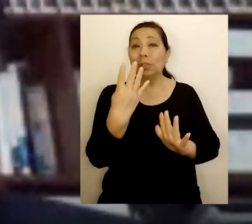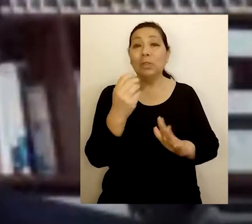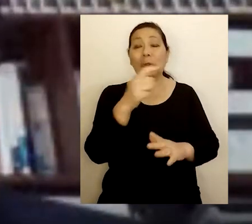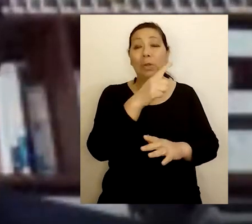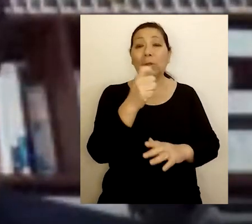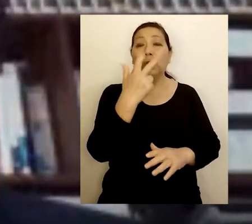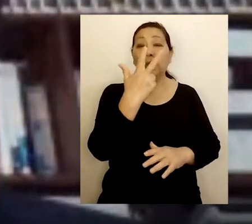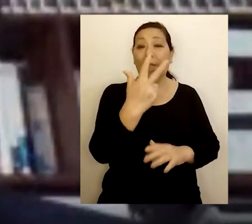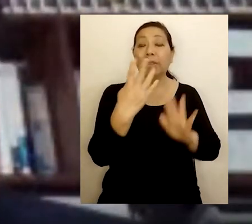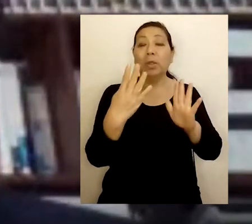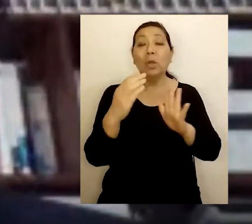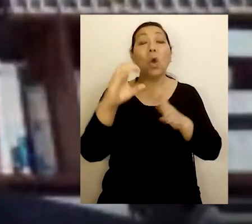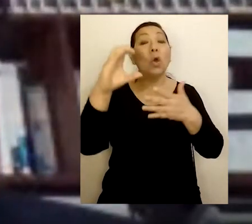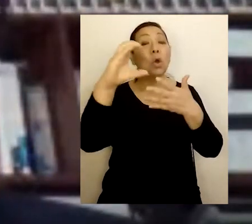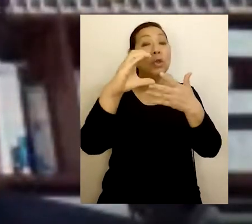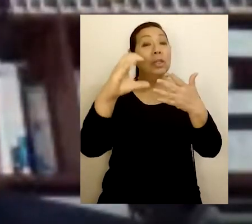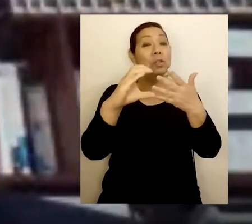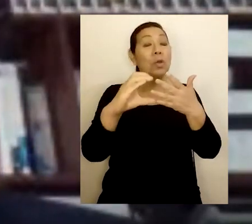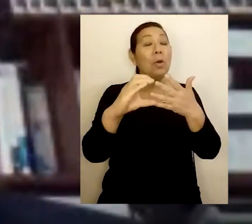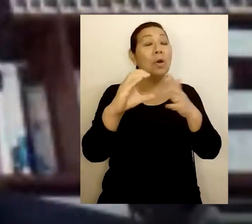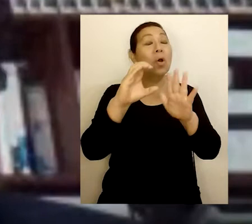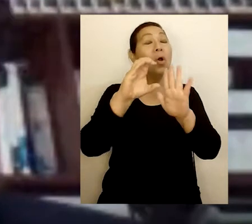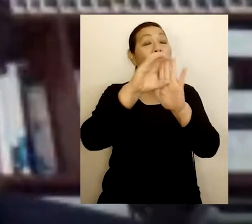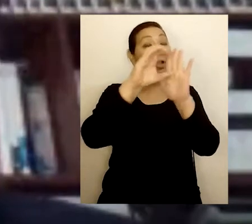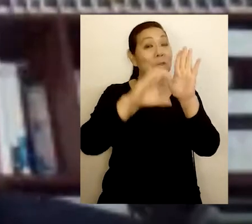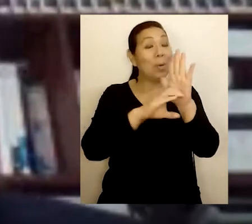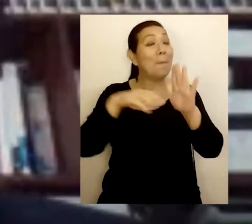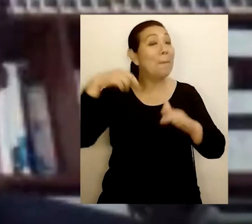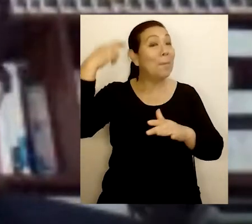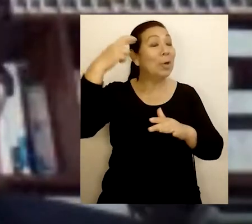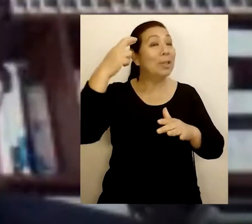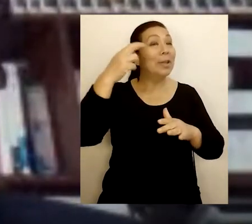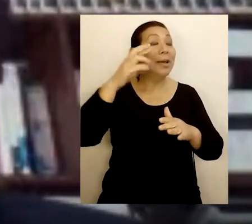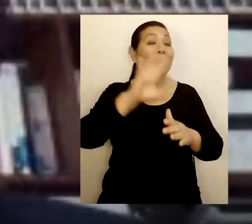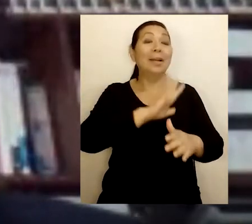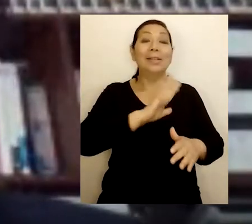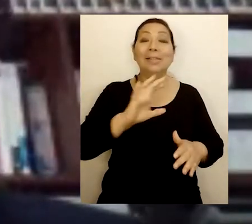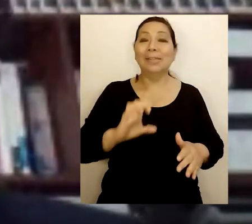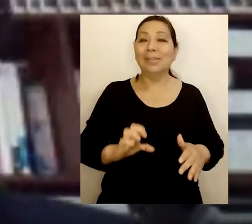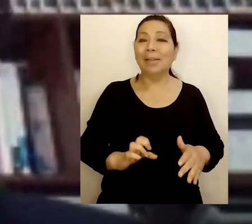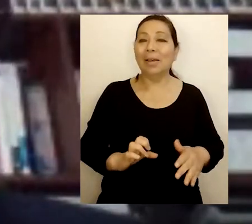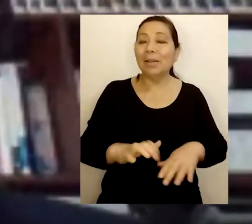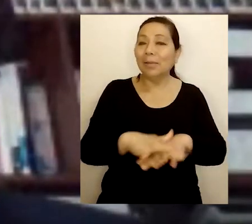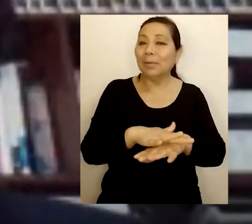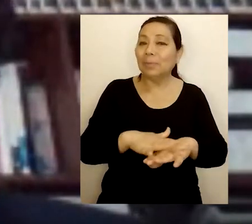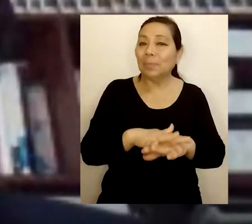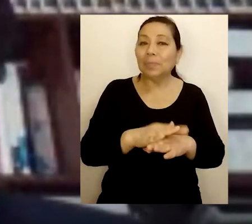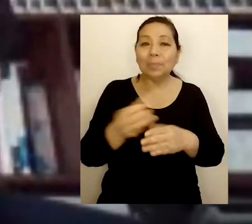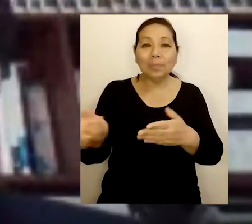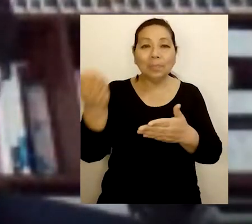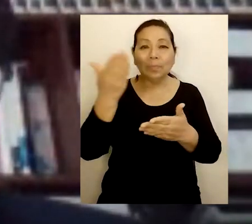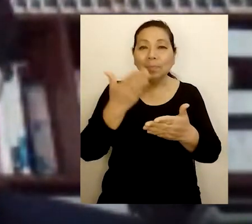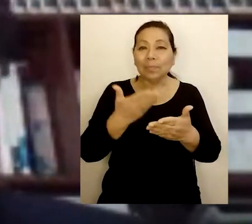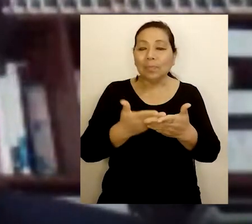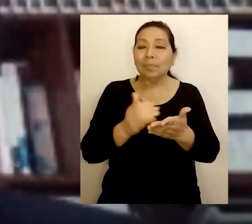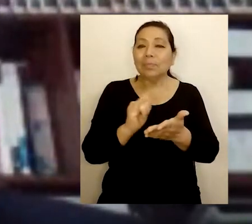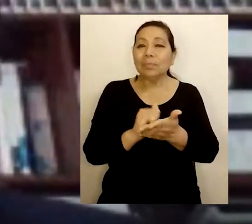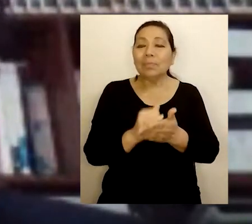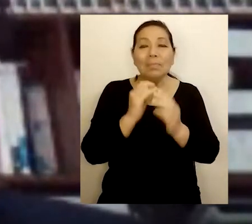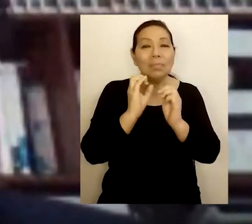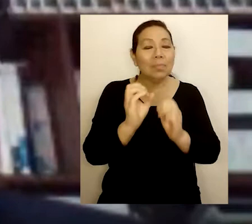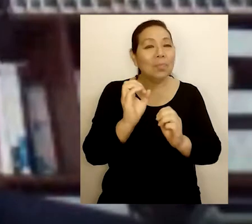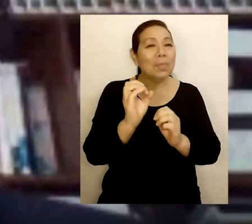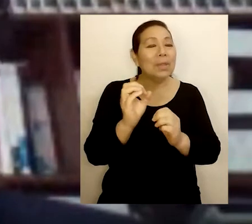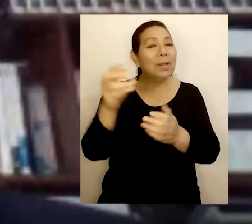artículo 139 de la Constitución Política del Estado. En consecuencia, se tratan de disposiciones que